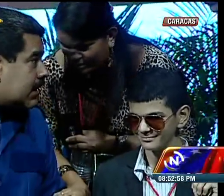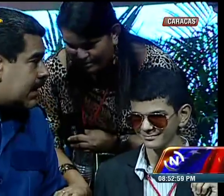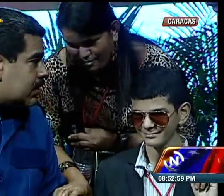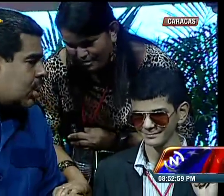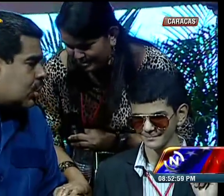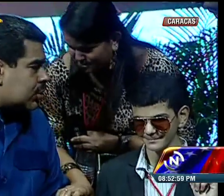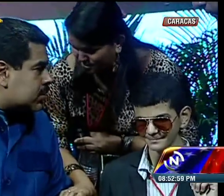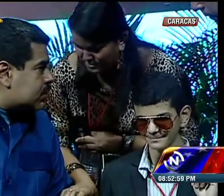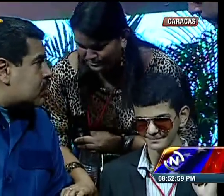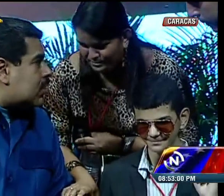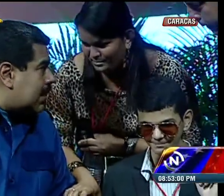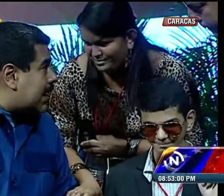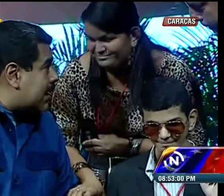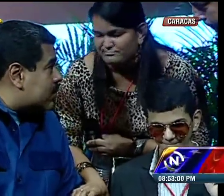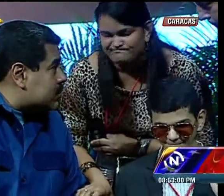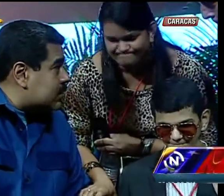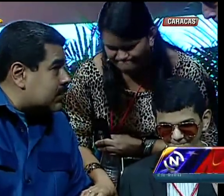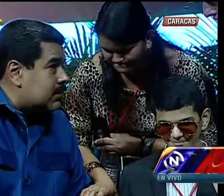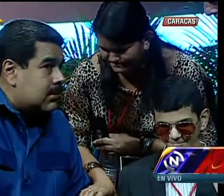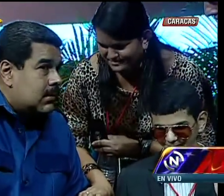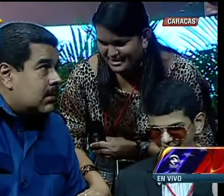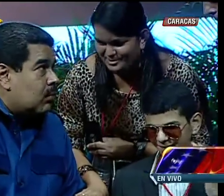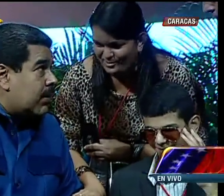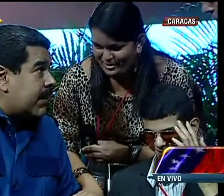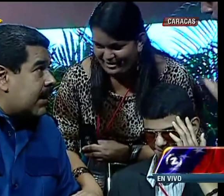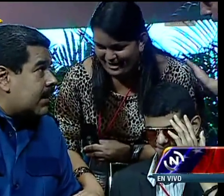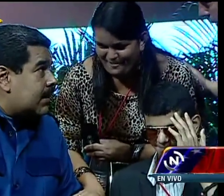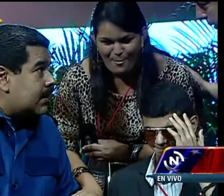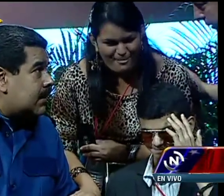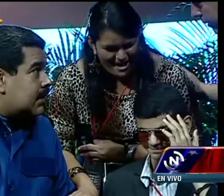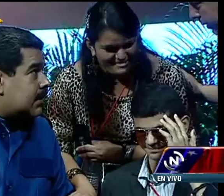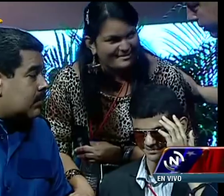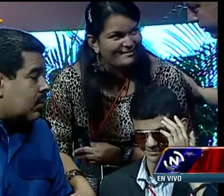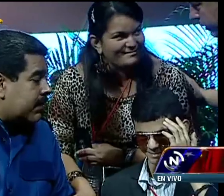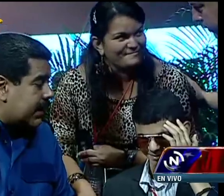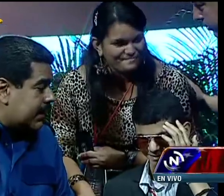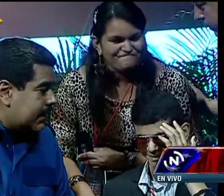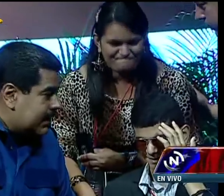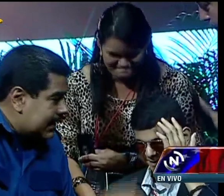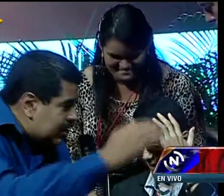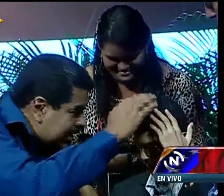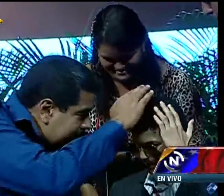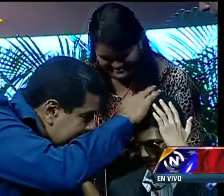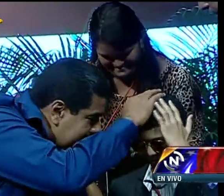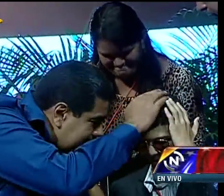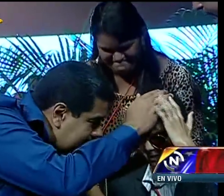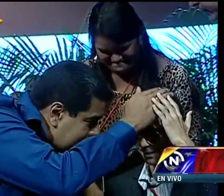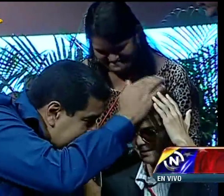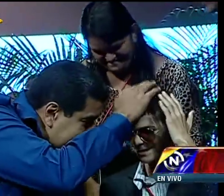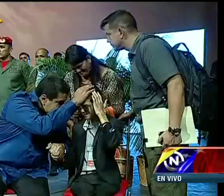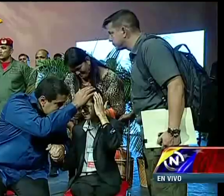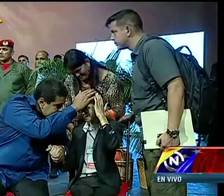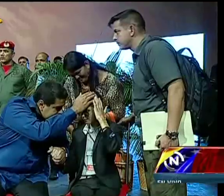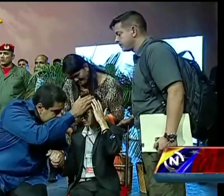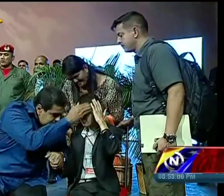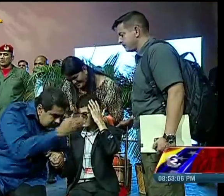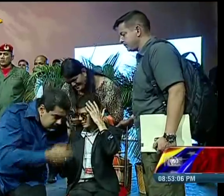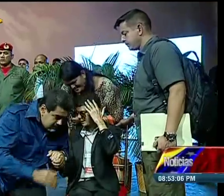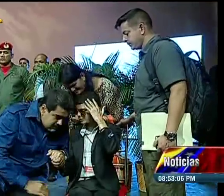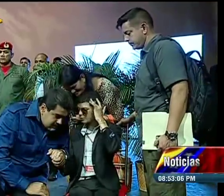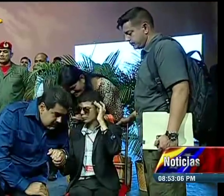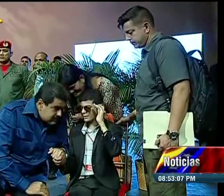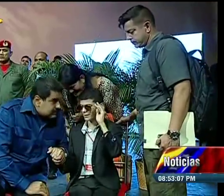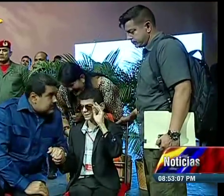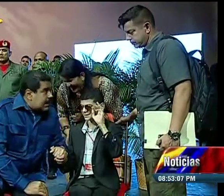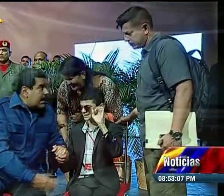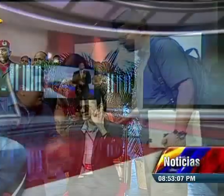revolución bolivariana. Es la información que tenemos hasta los momentos y con ella retornamos a los estudios. Adelante.